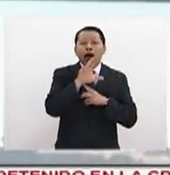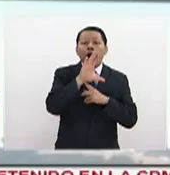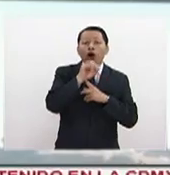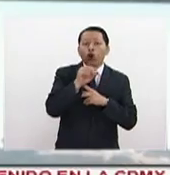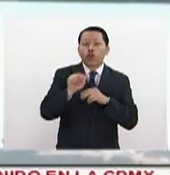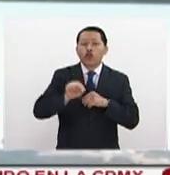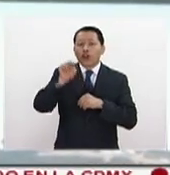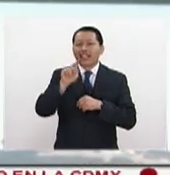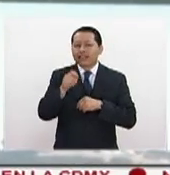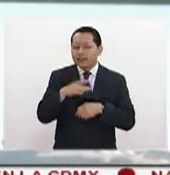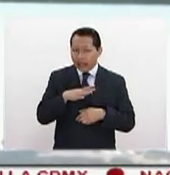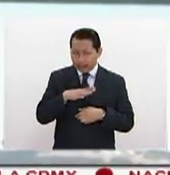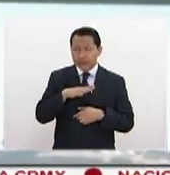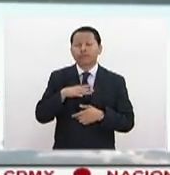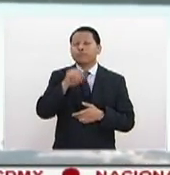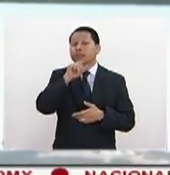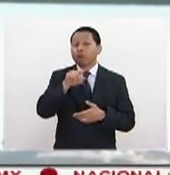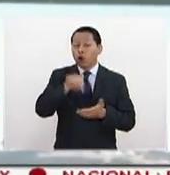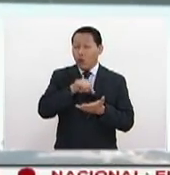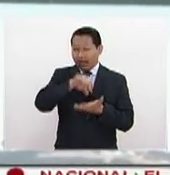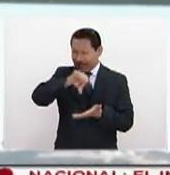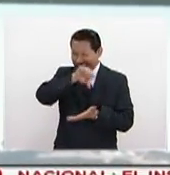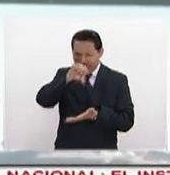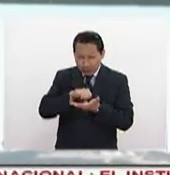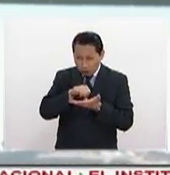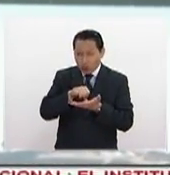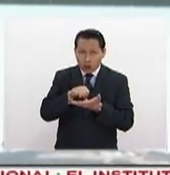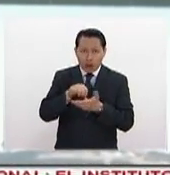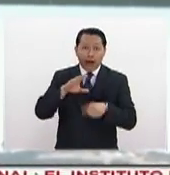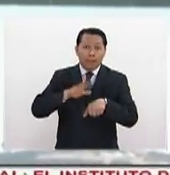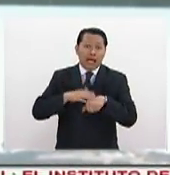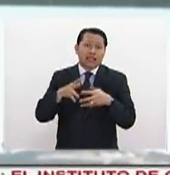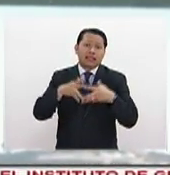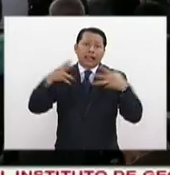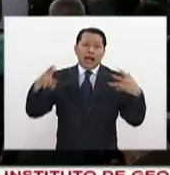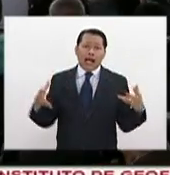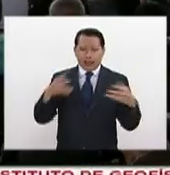libramiento a la zona centro del país más grande que hay en México.